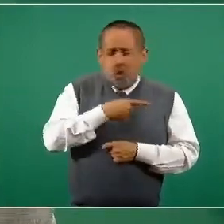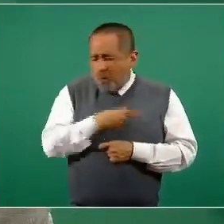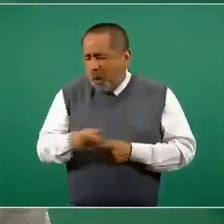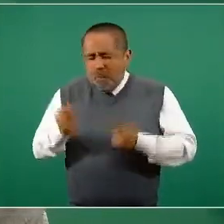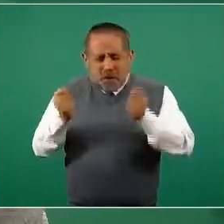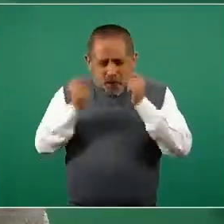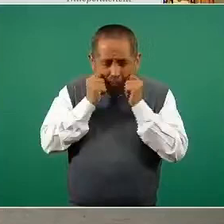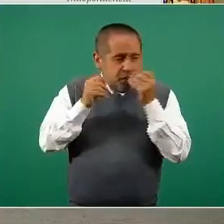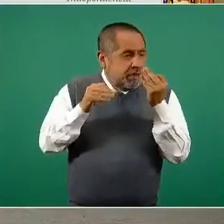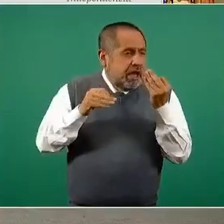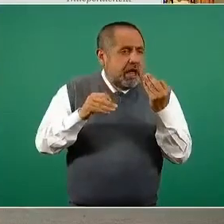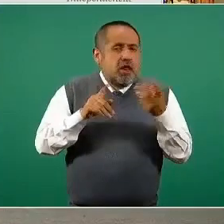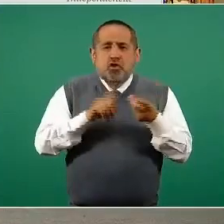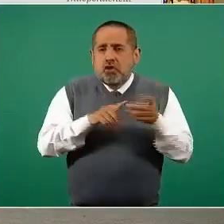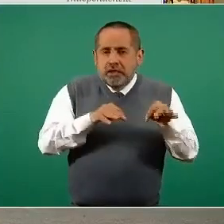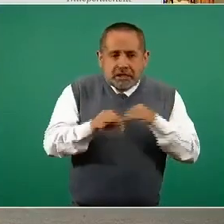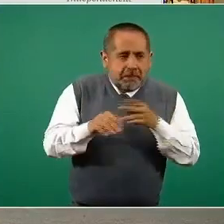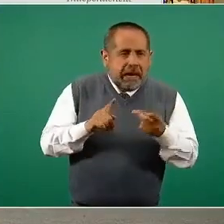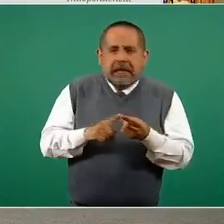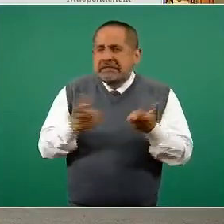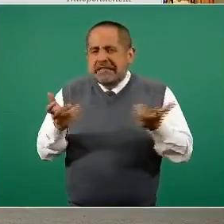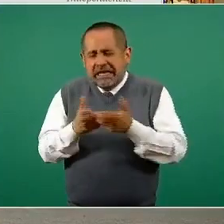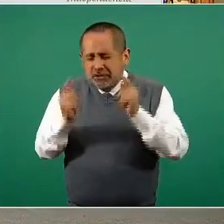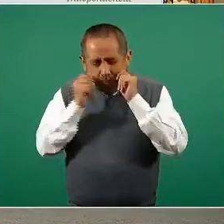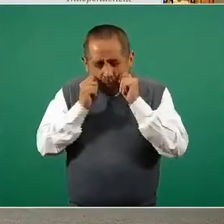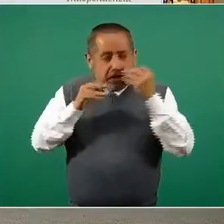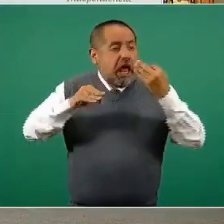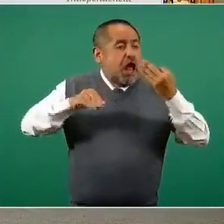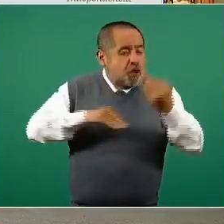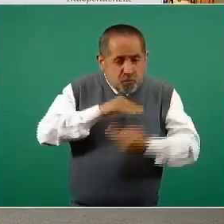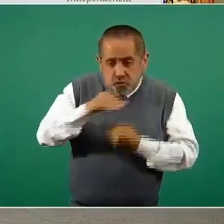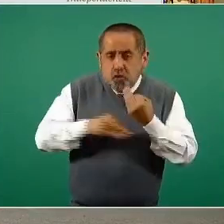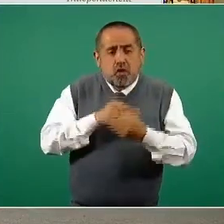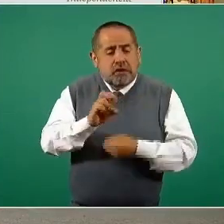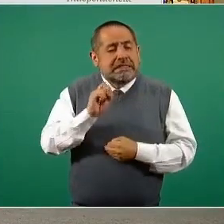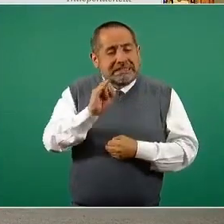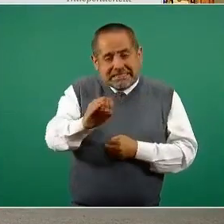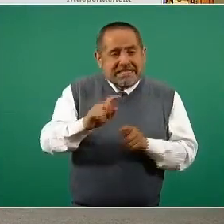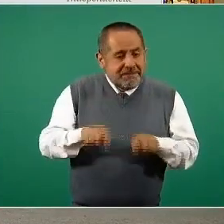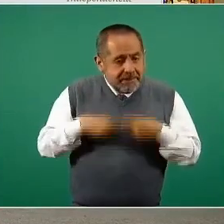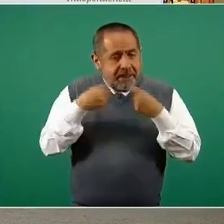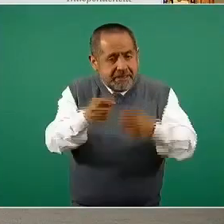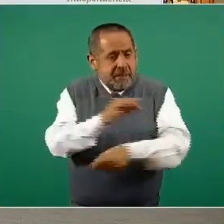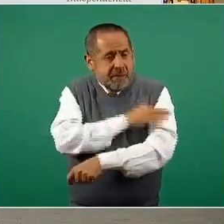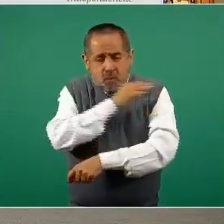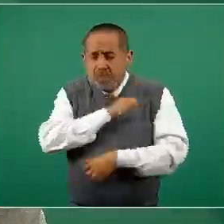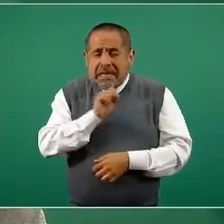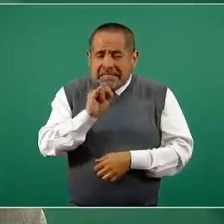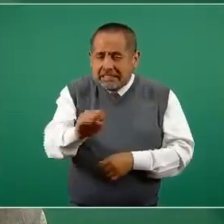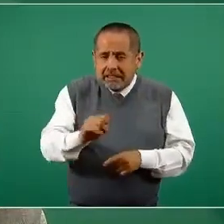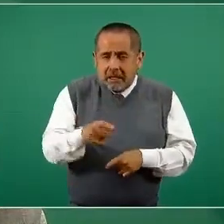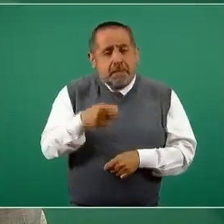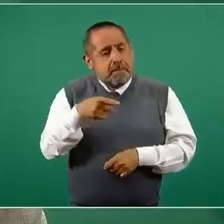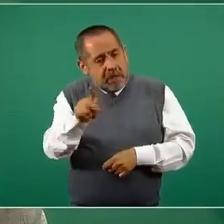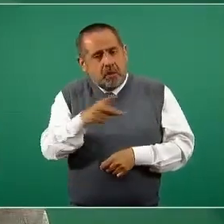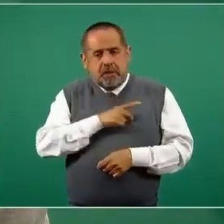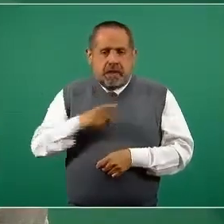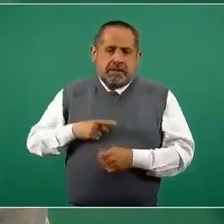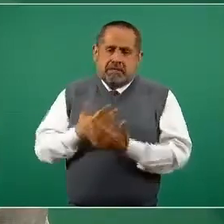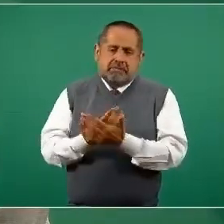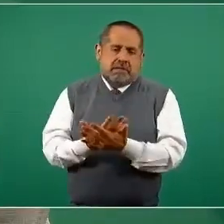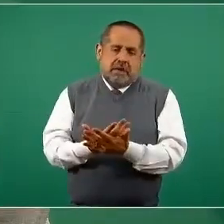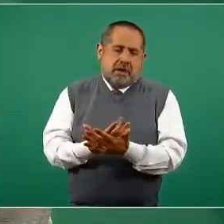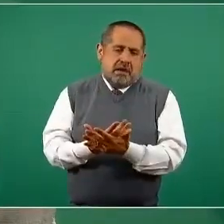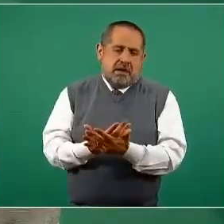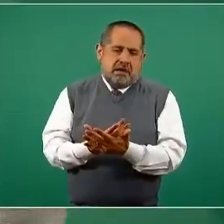económica, ocupación, cualquier otra variable. A todas y todos les va a tocar, pero hay que esperar. Si